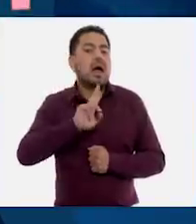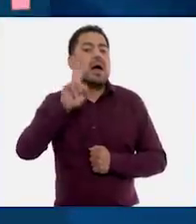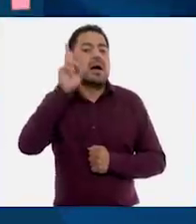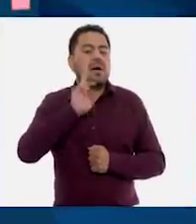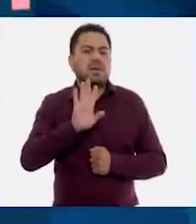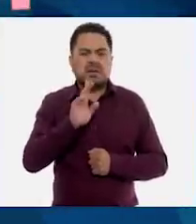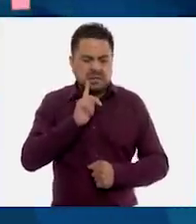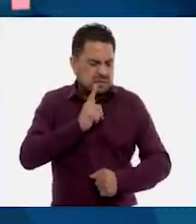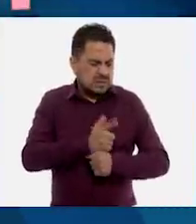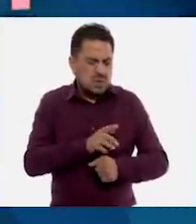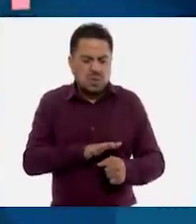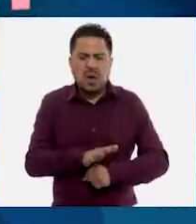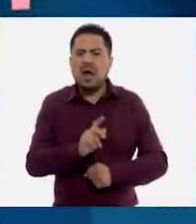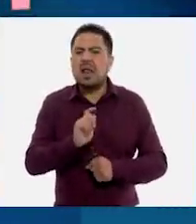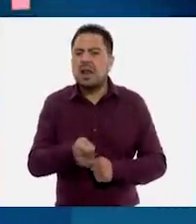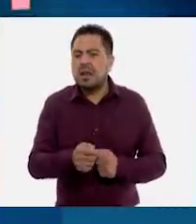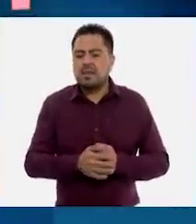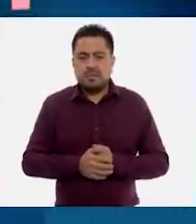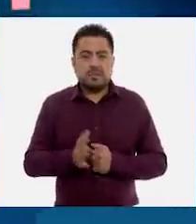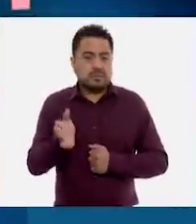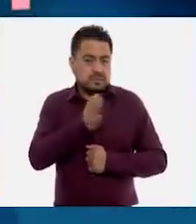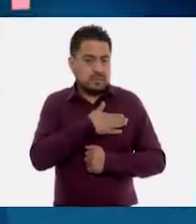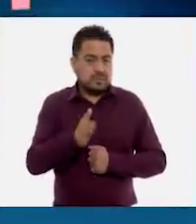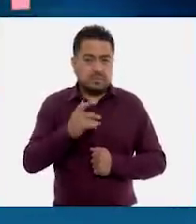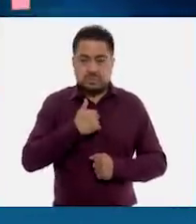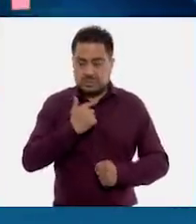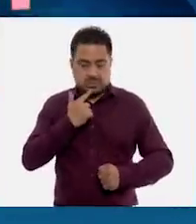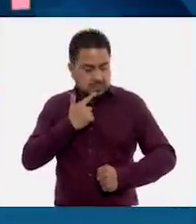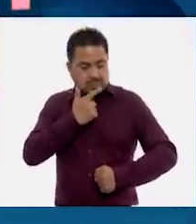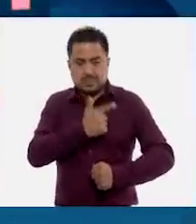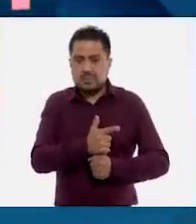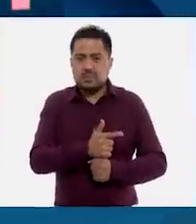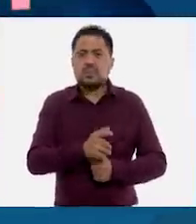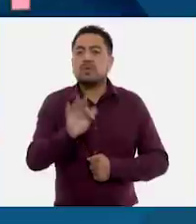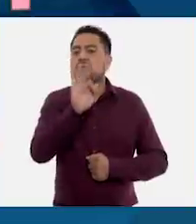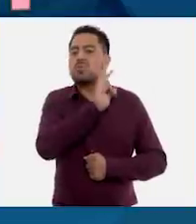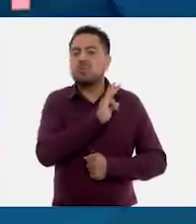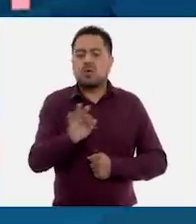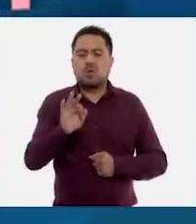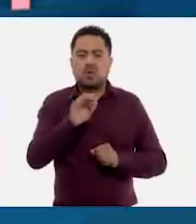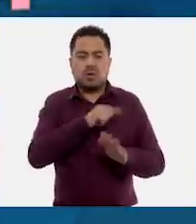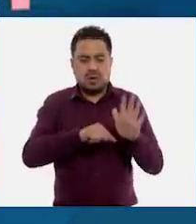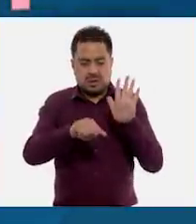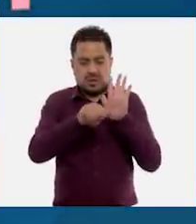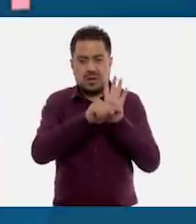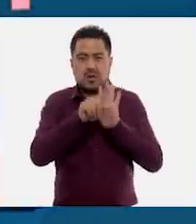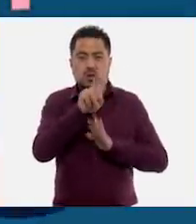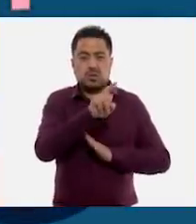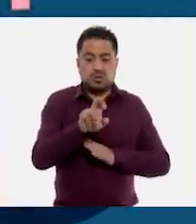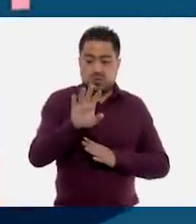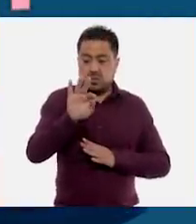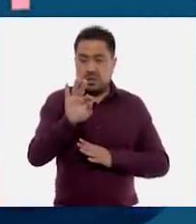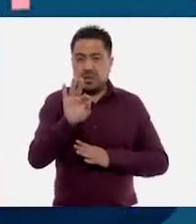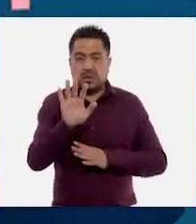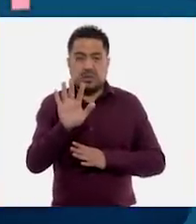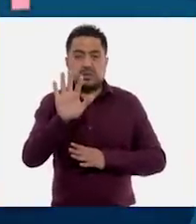te diste cuenta, Alfonso? Bueno, me di cuenta de que podemos restar a los 245 lápices